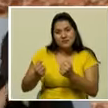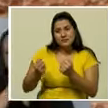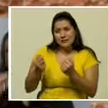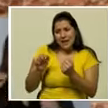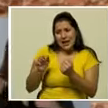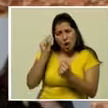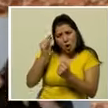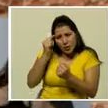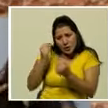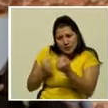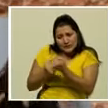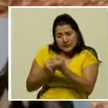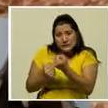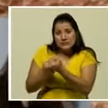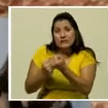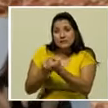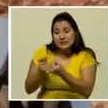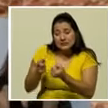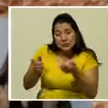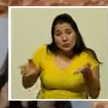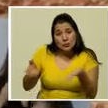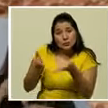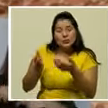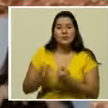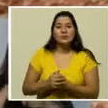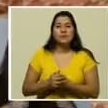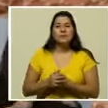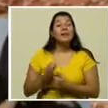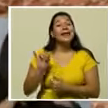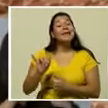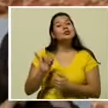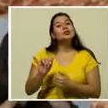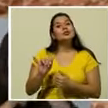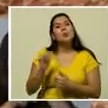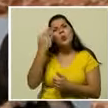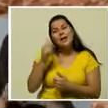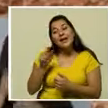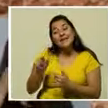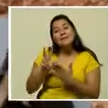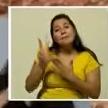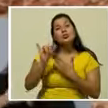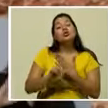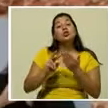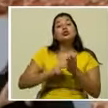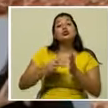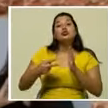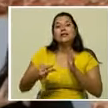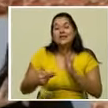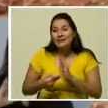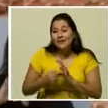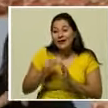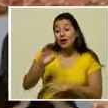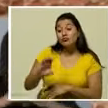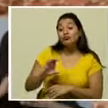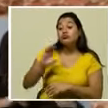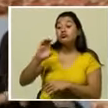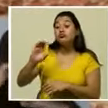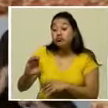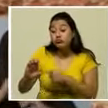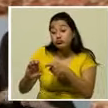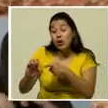impulsando. Va a implicar una inversión en infraestructura de